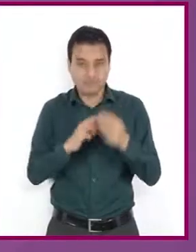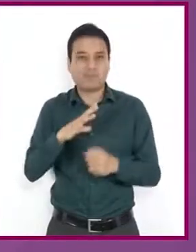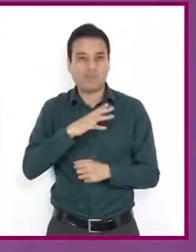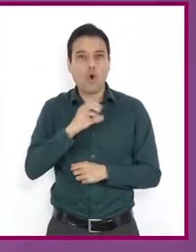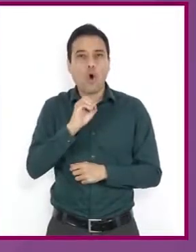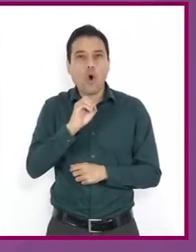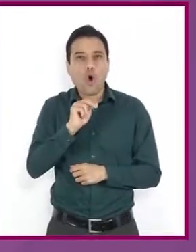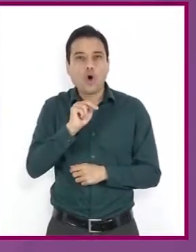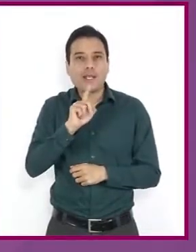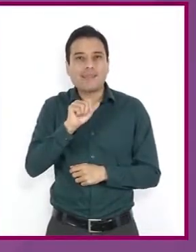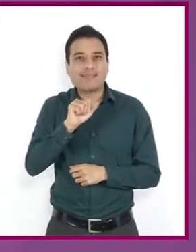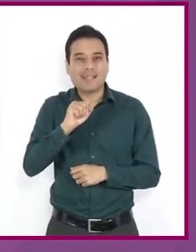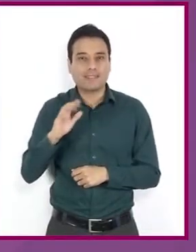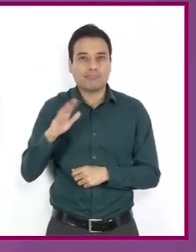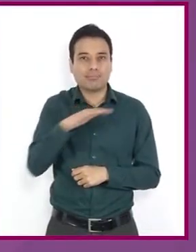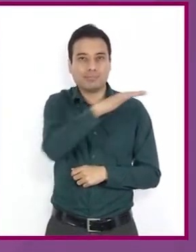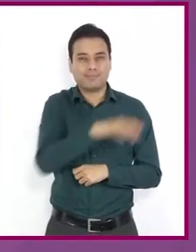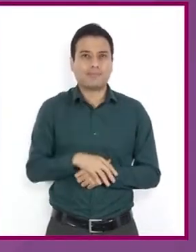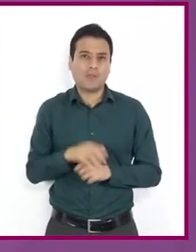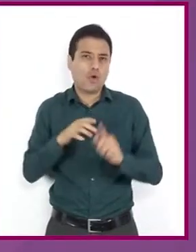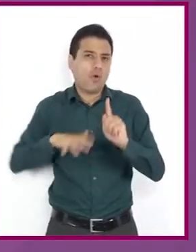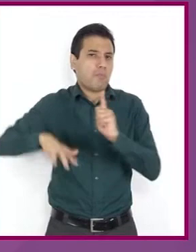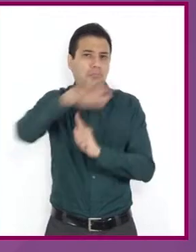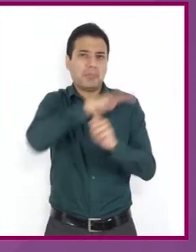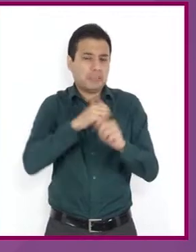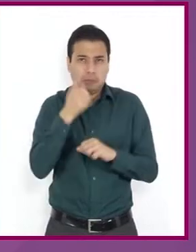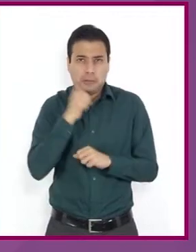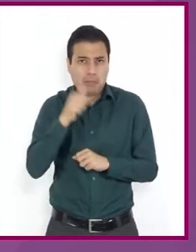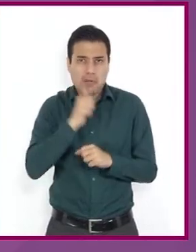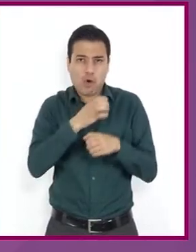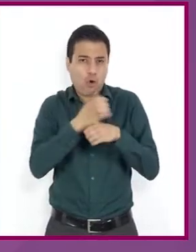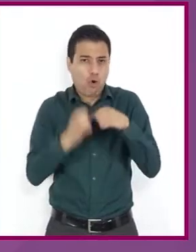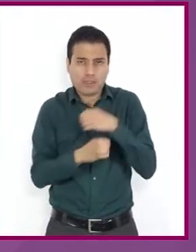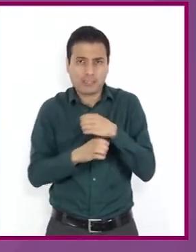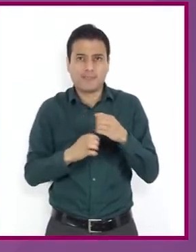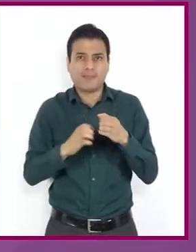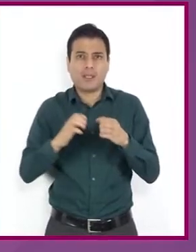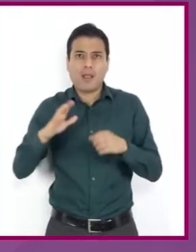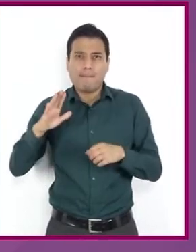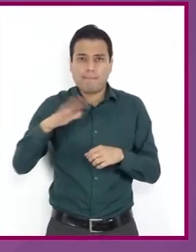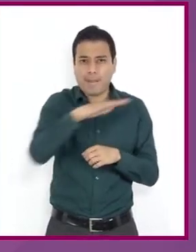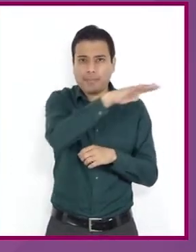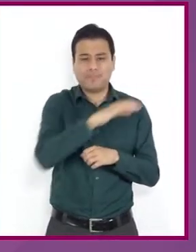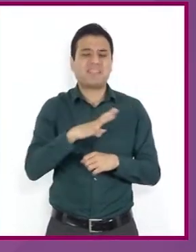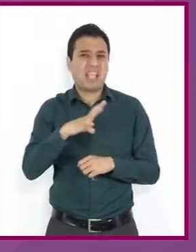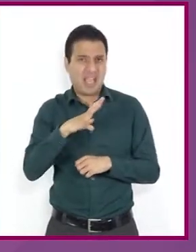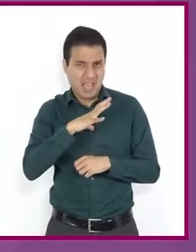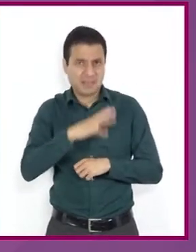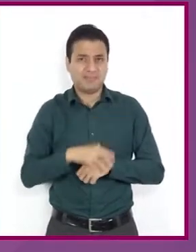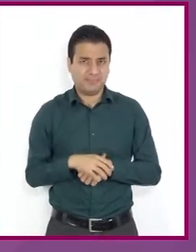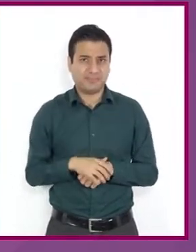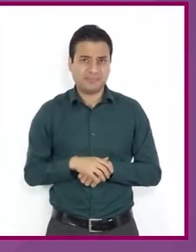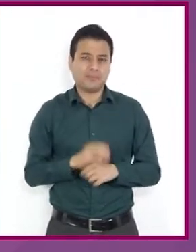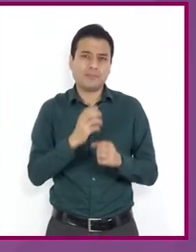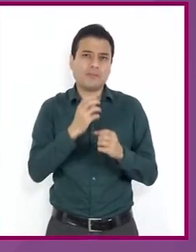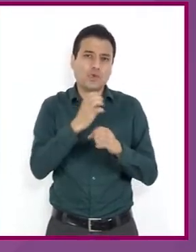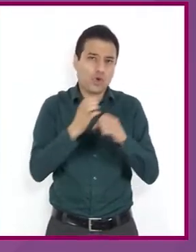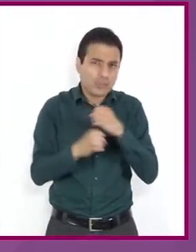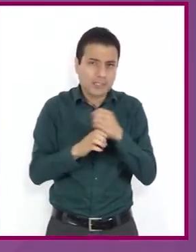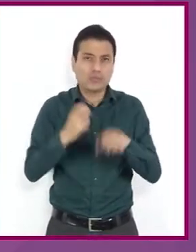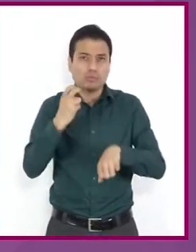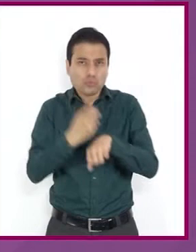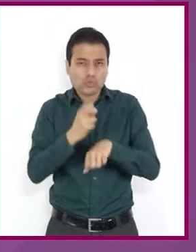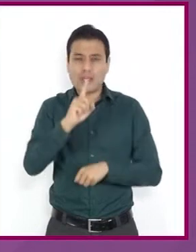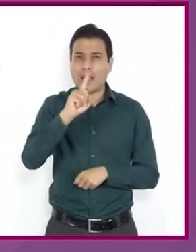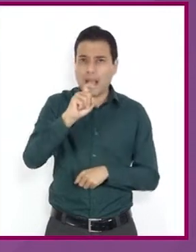ondas. A nuestro alrededor hay objetos que vibran y generan ondas que viajan a través de materiales sólidos, líquidos o